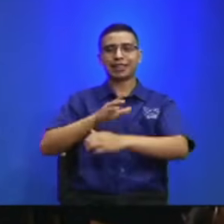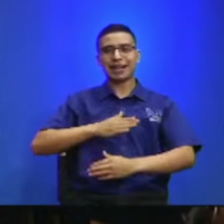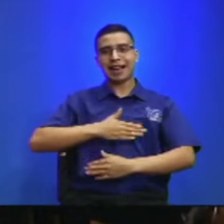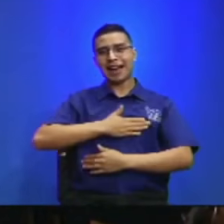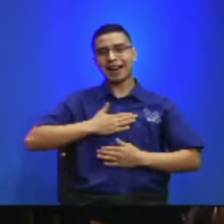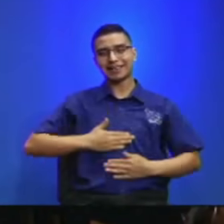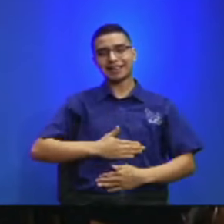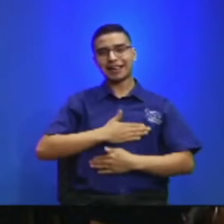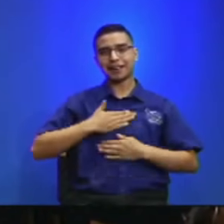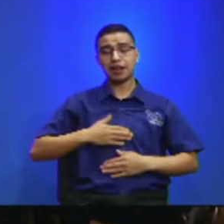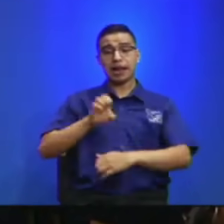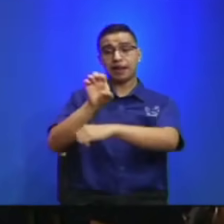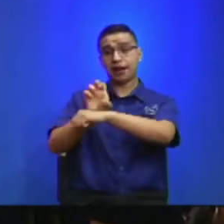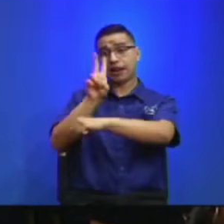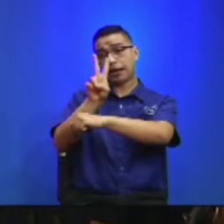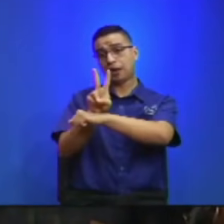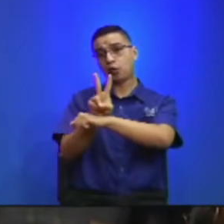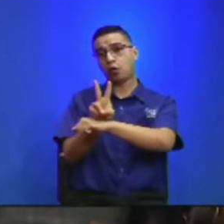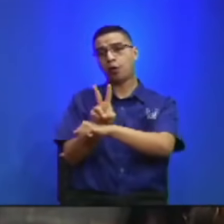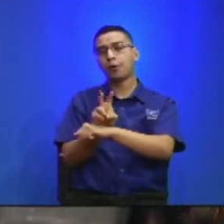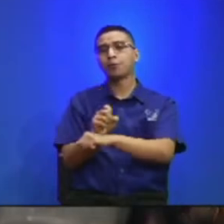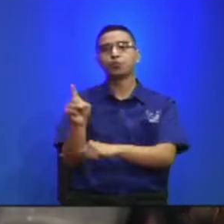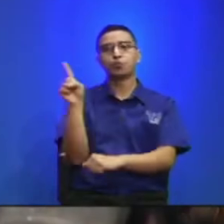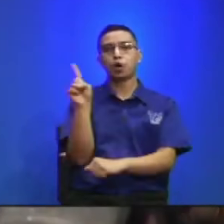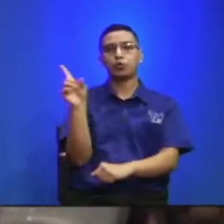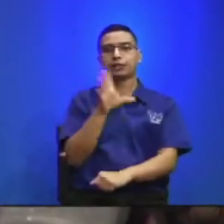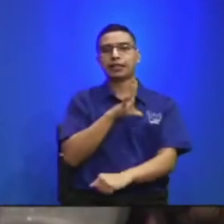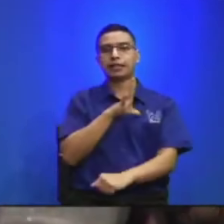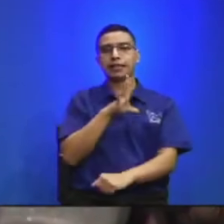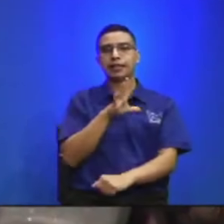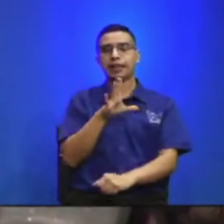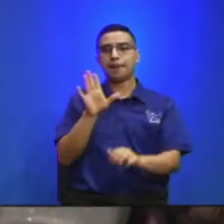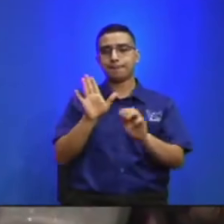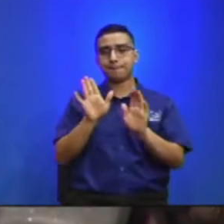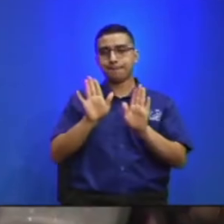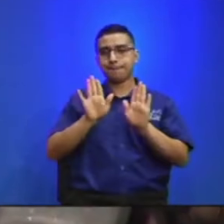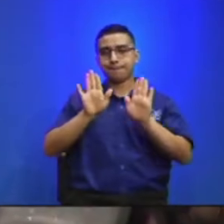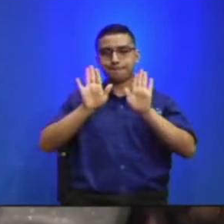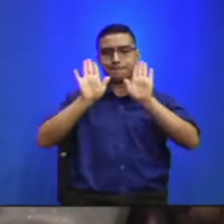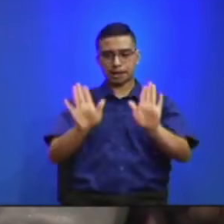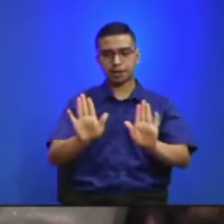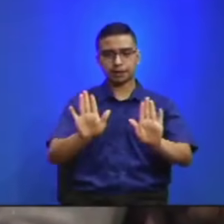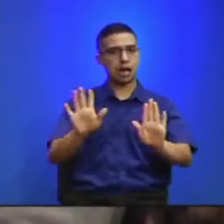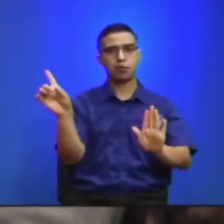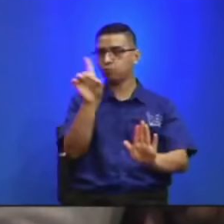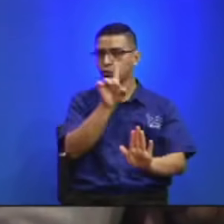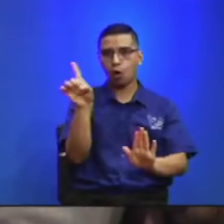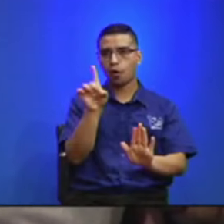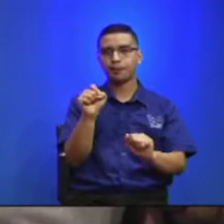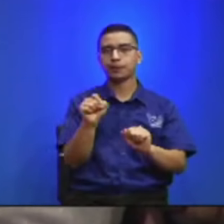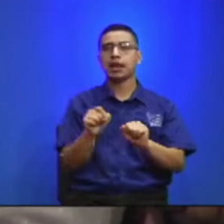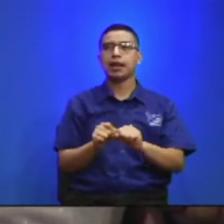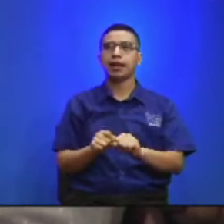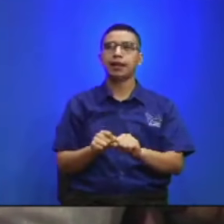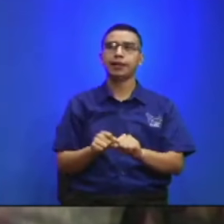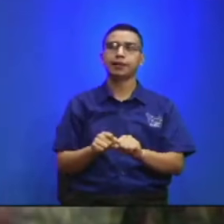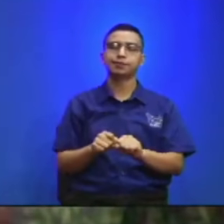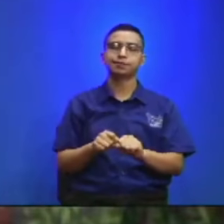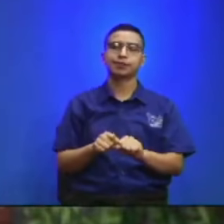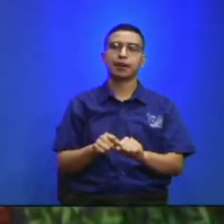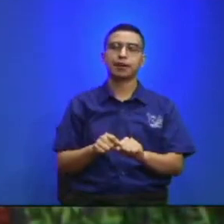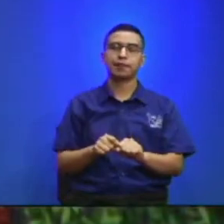delicia el evangelio no debería ser una imposición sino bien el próximo culto